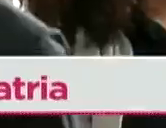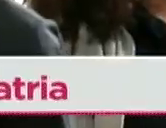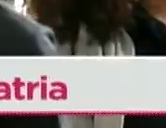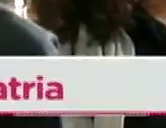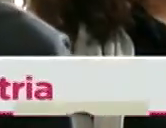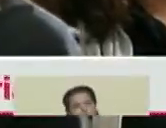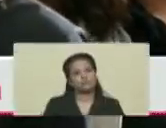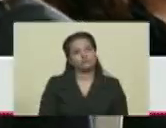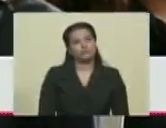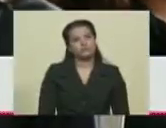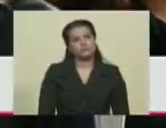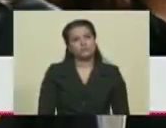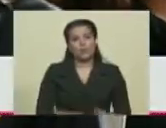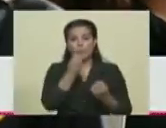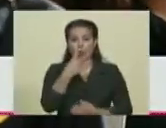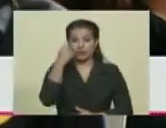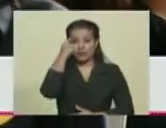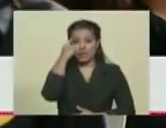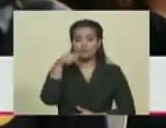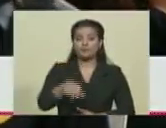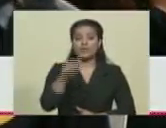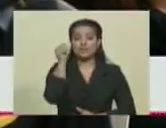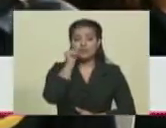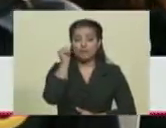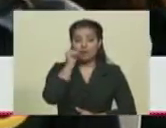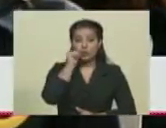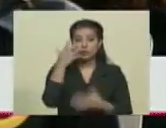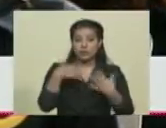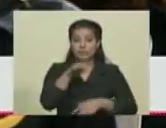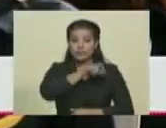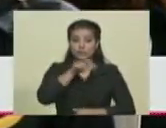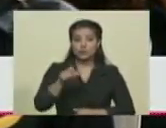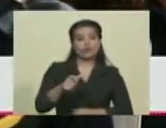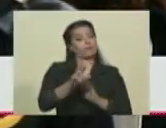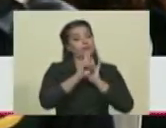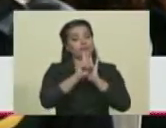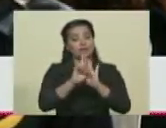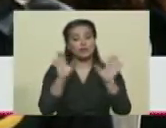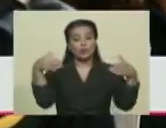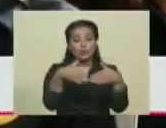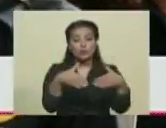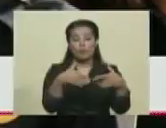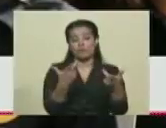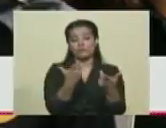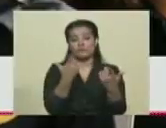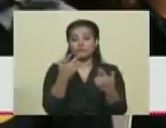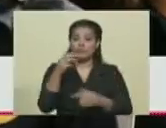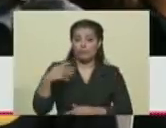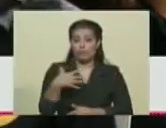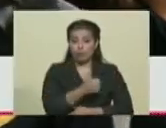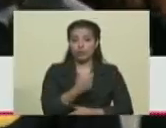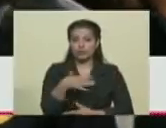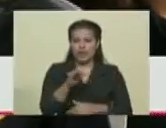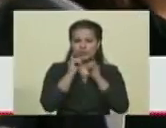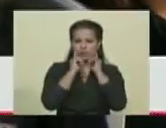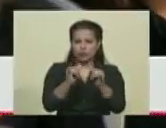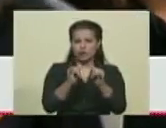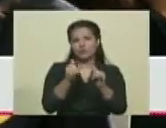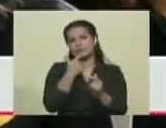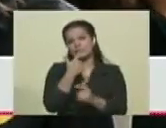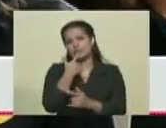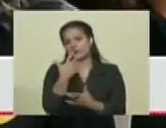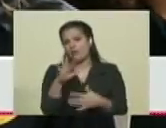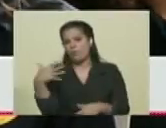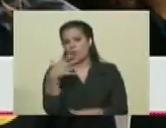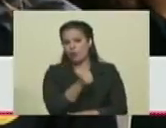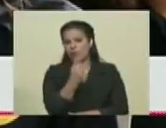Buen día. Buenos días, Fabiana. Este sábado, representantes de la Mesa de la Unidad Democrática denunciaron, reprocharon,